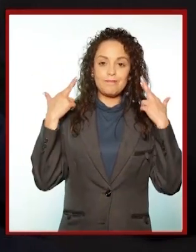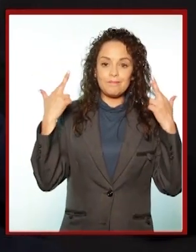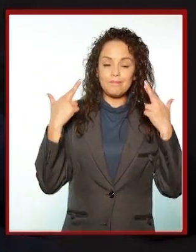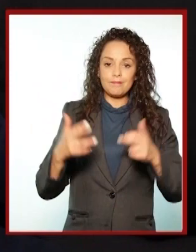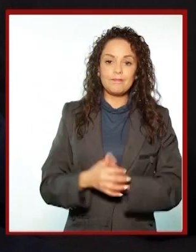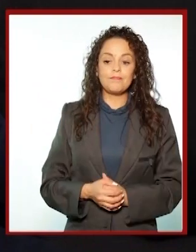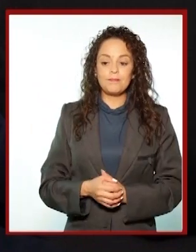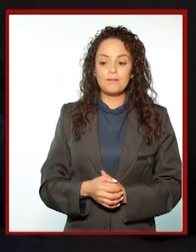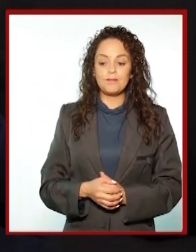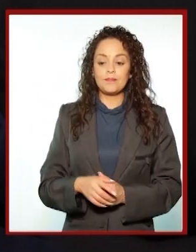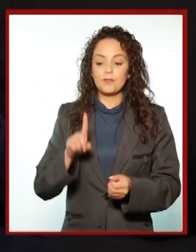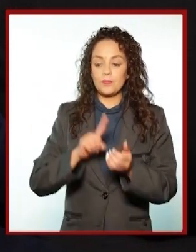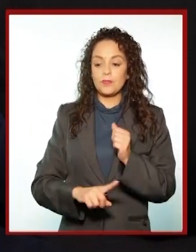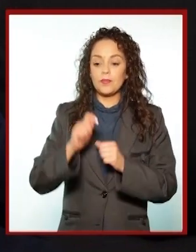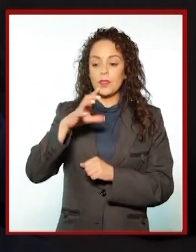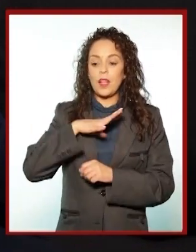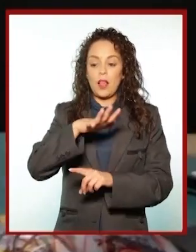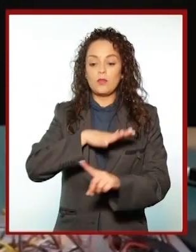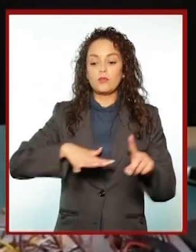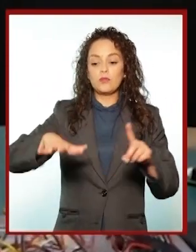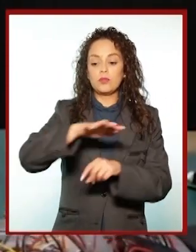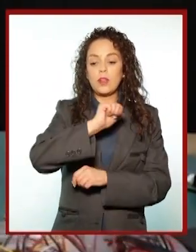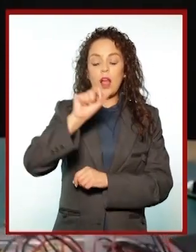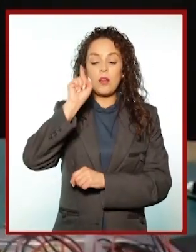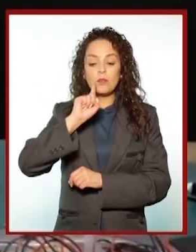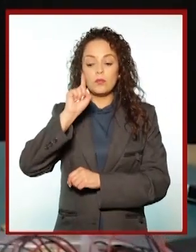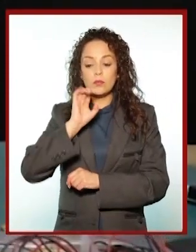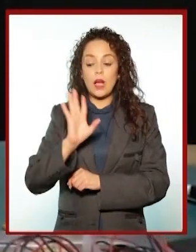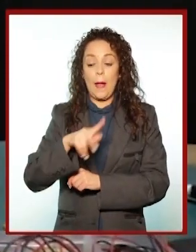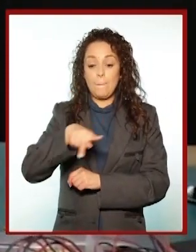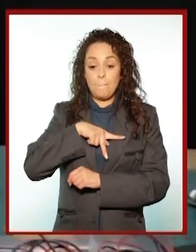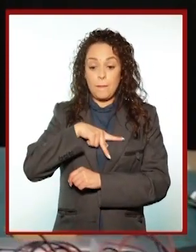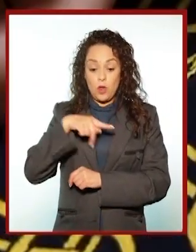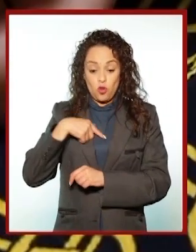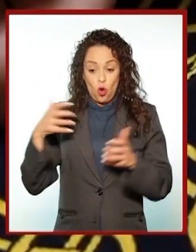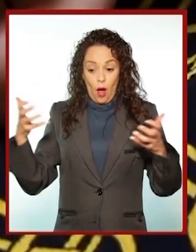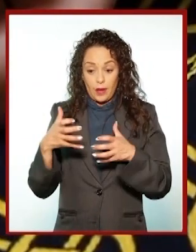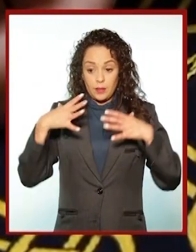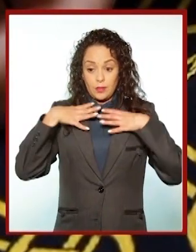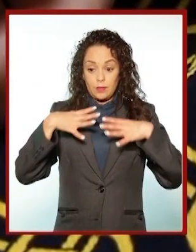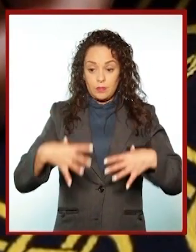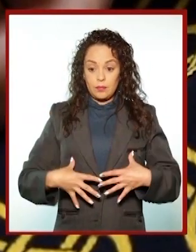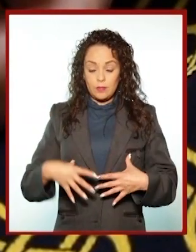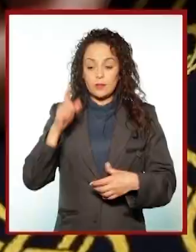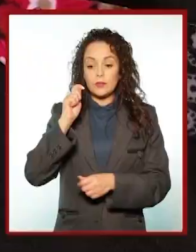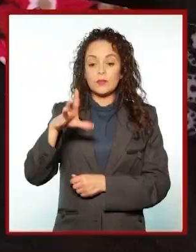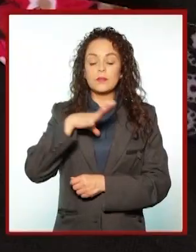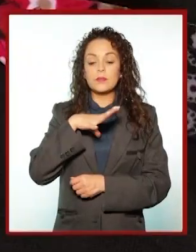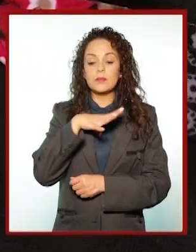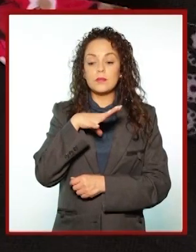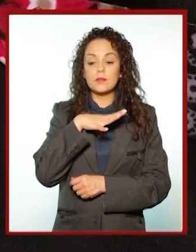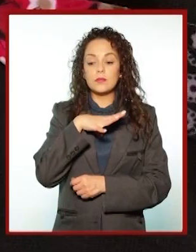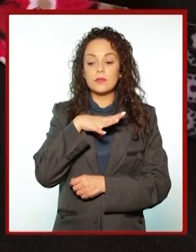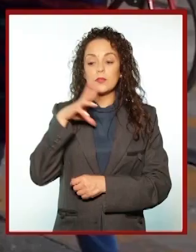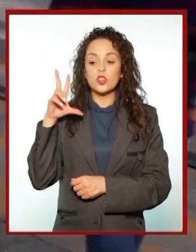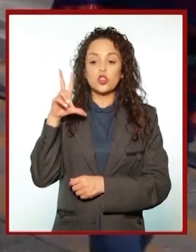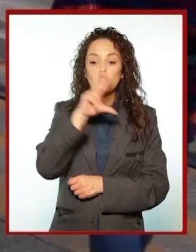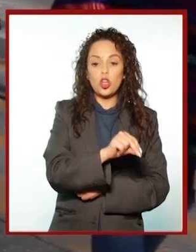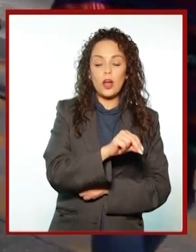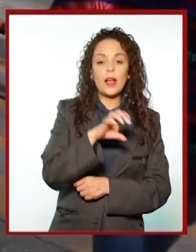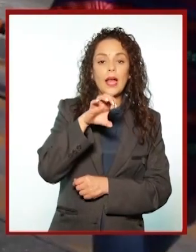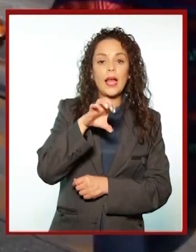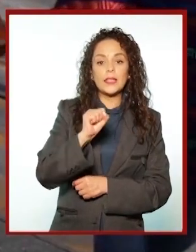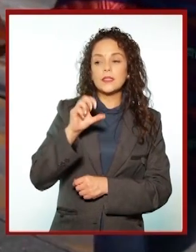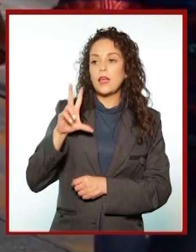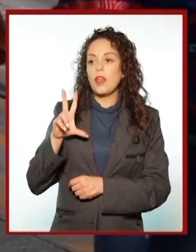como ciertas consignas feministas, y en el caso del mío, del que yo porto, del que yo diseñé, pues tiene las consignas